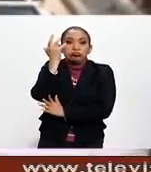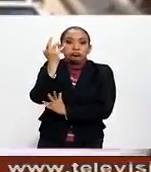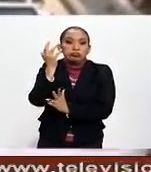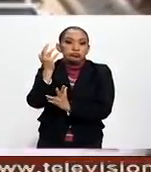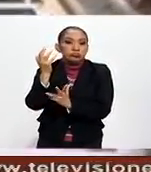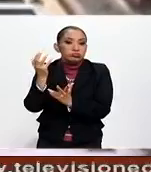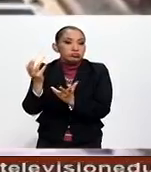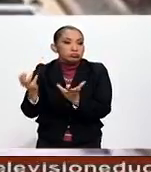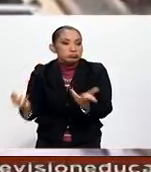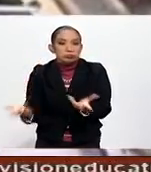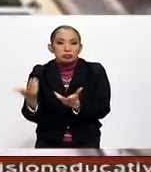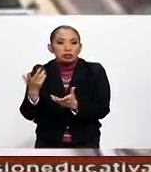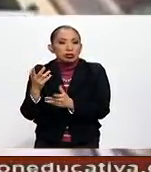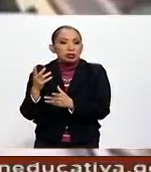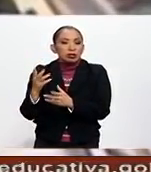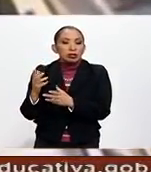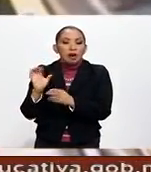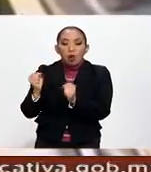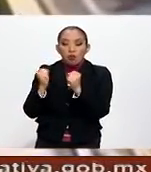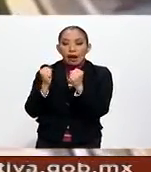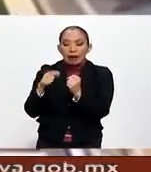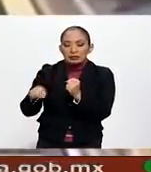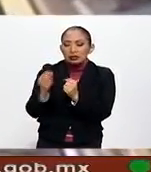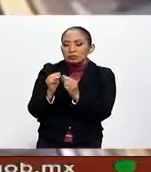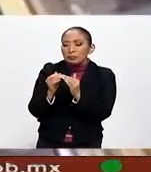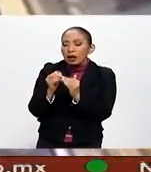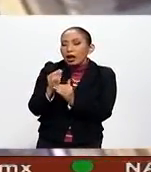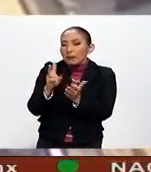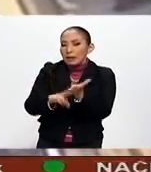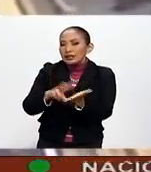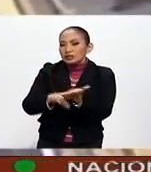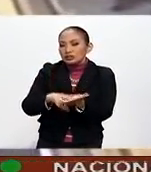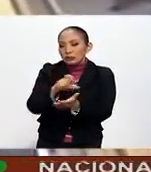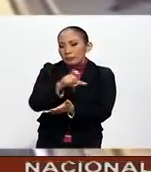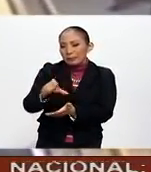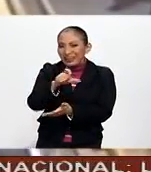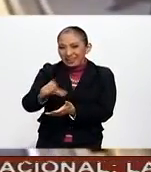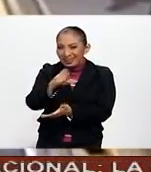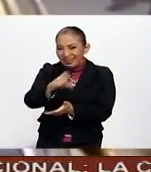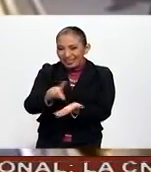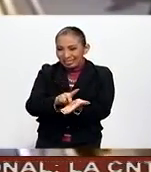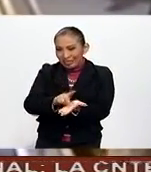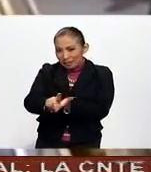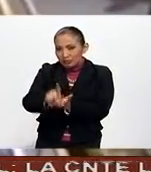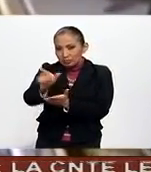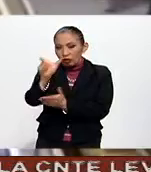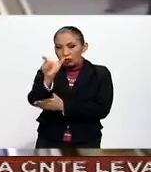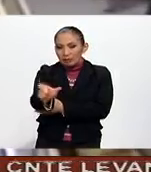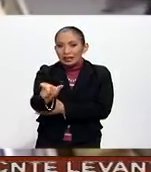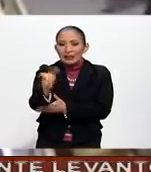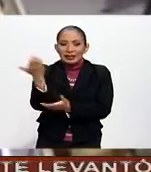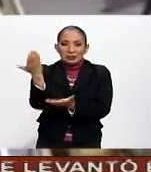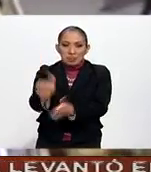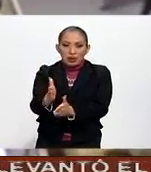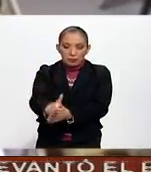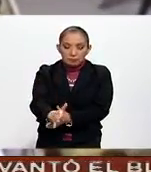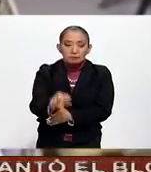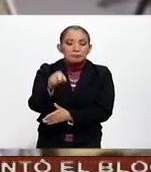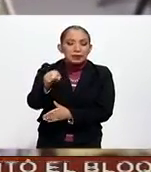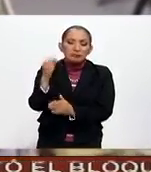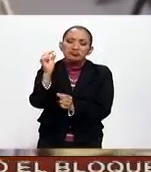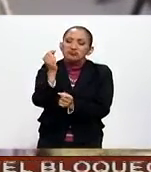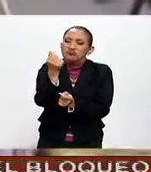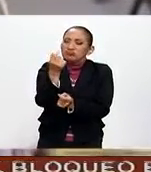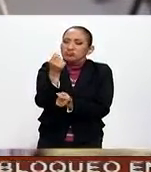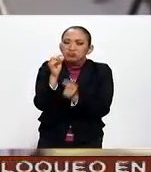incremento pues muy gravoso o muy fuerte sobre el costo por ejemplo, de las tarjetas de crédito. Va a ser